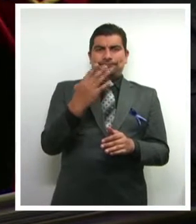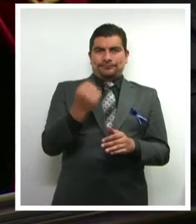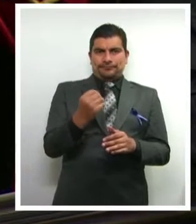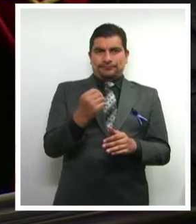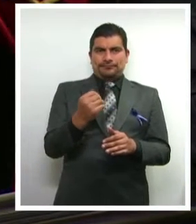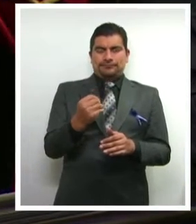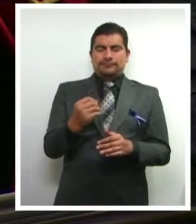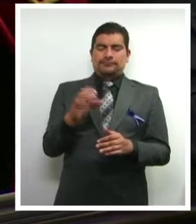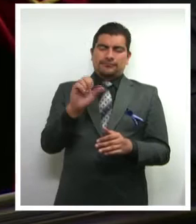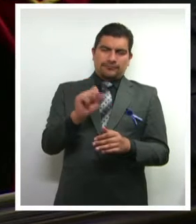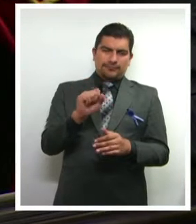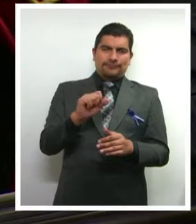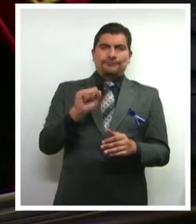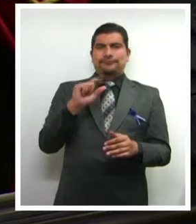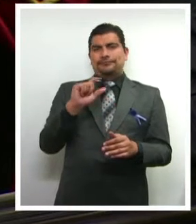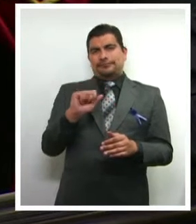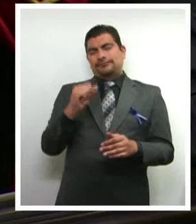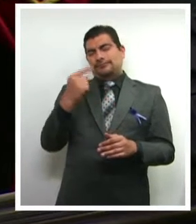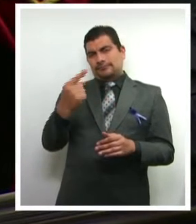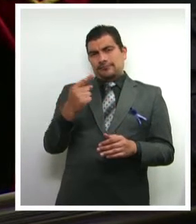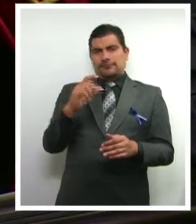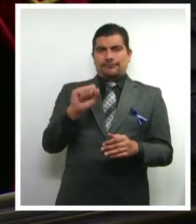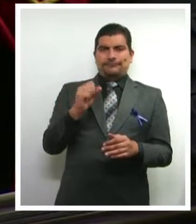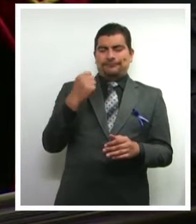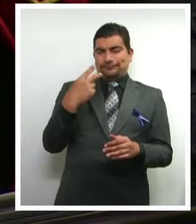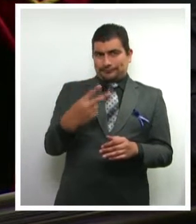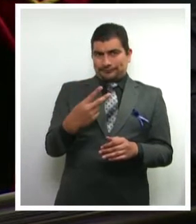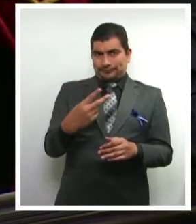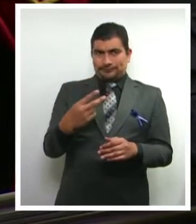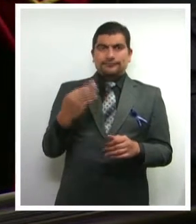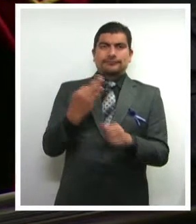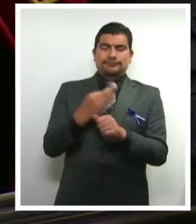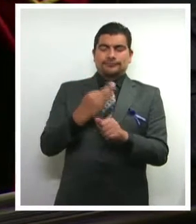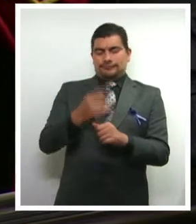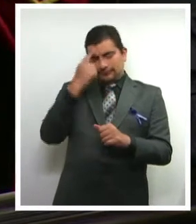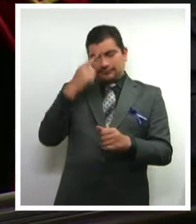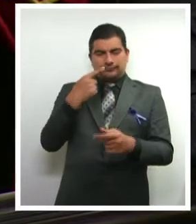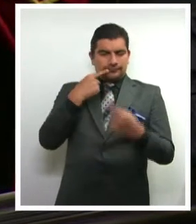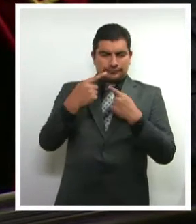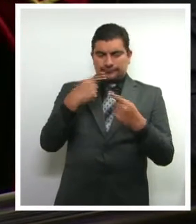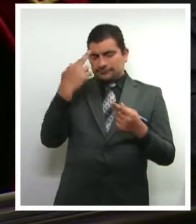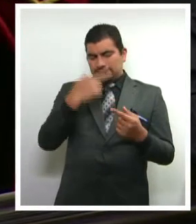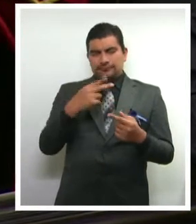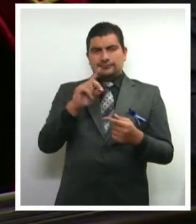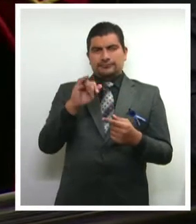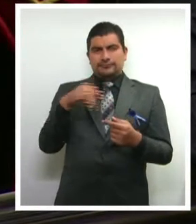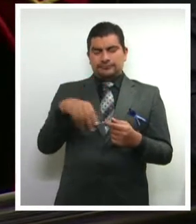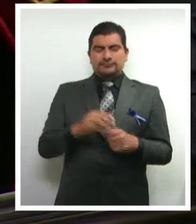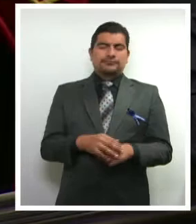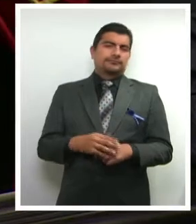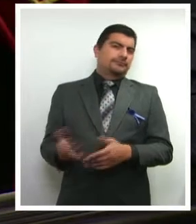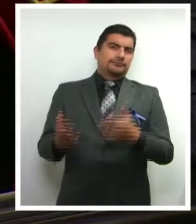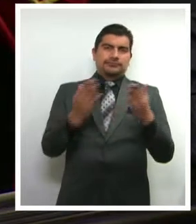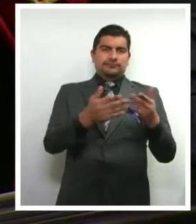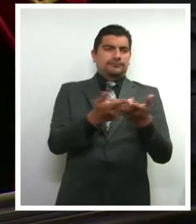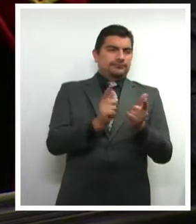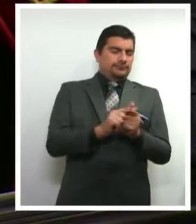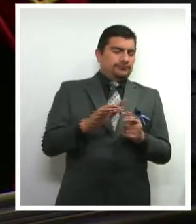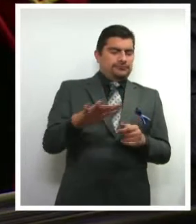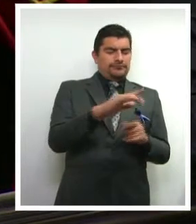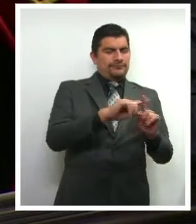59, 60, 61 y 62 para dictamen. A la Comisión de Pueblos y